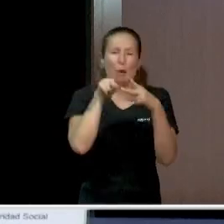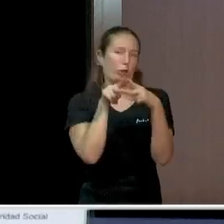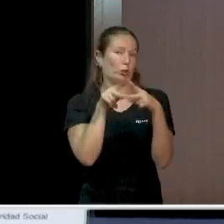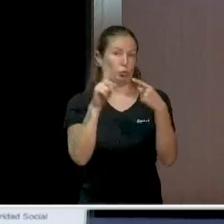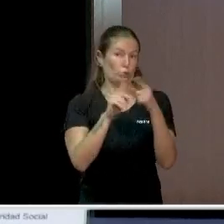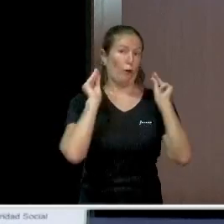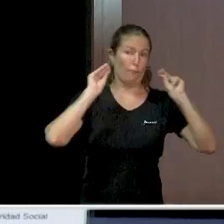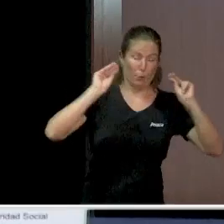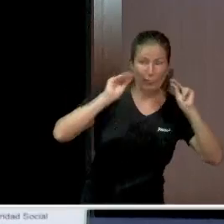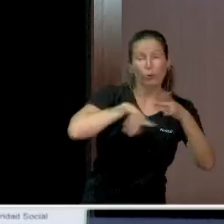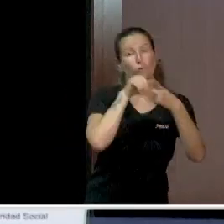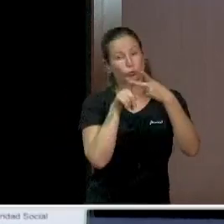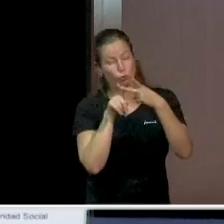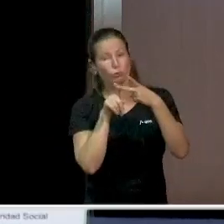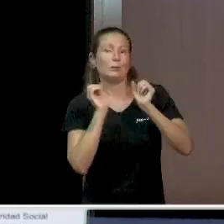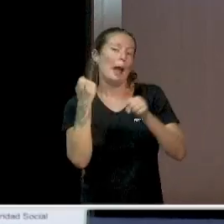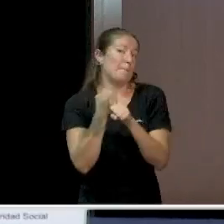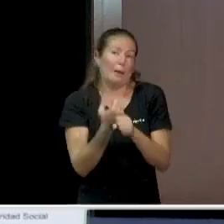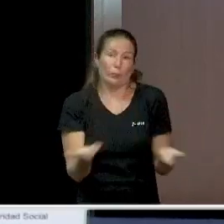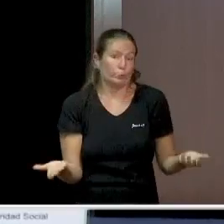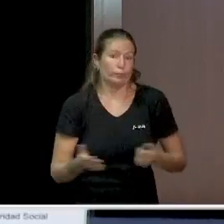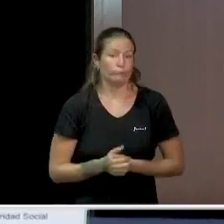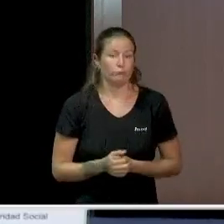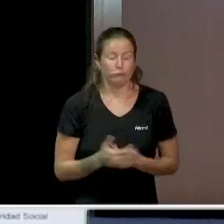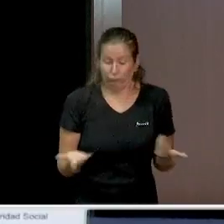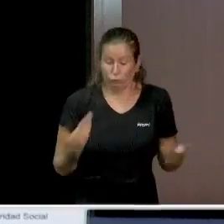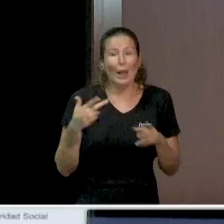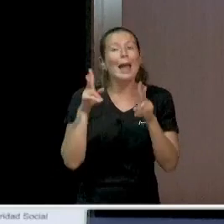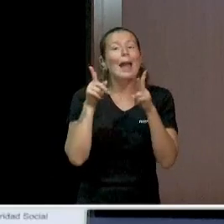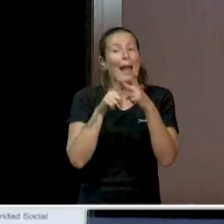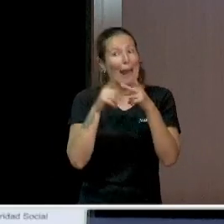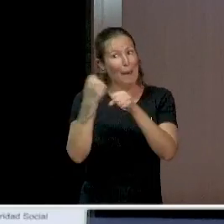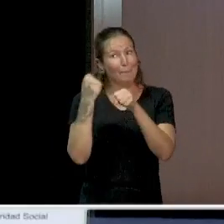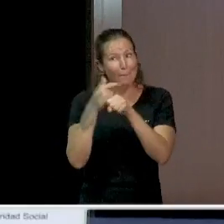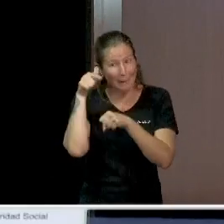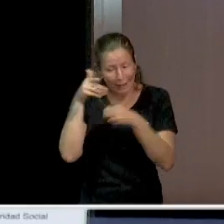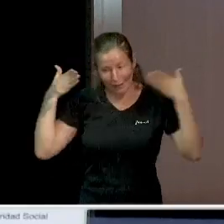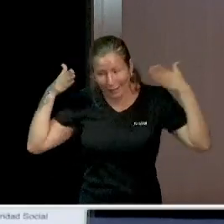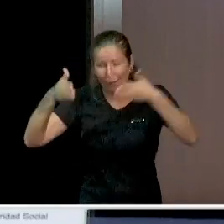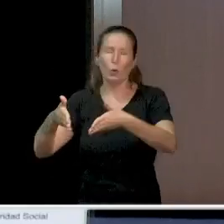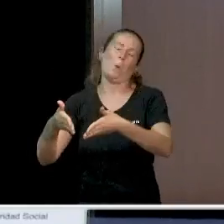formación y el otro es el empleo. Y sobre el empleo, sobre todo, centraré